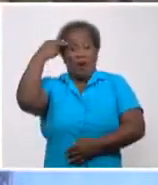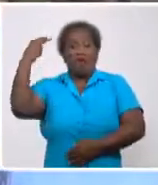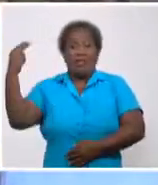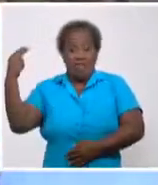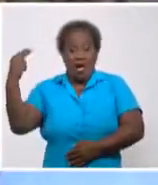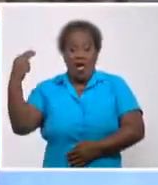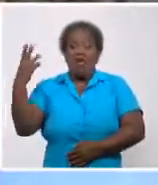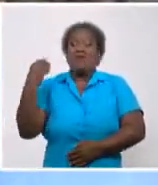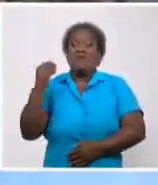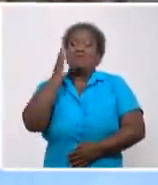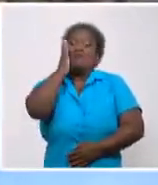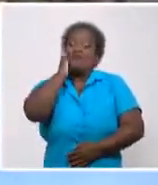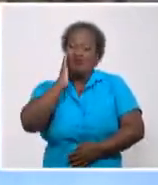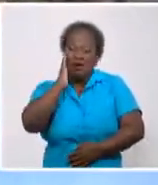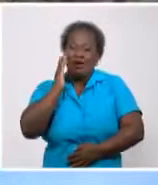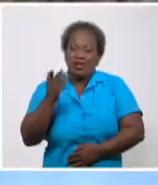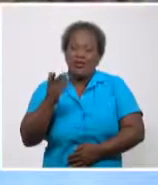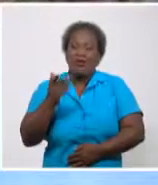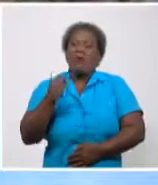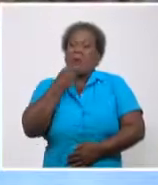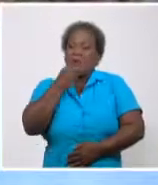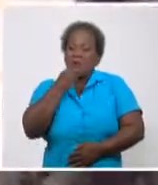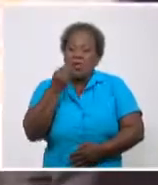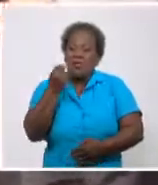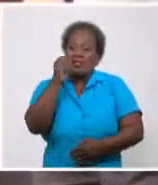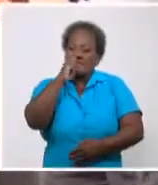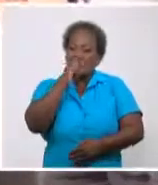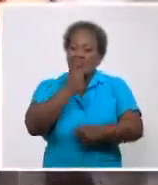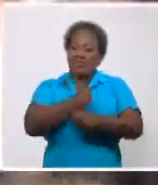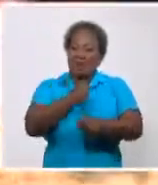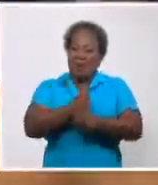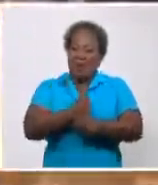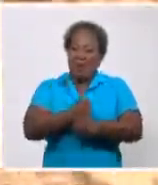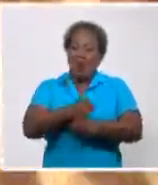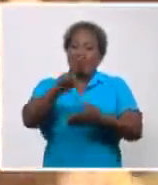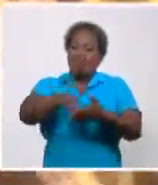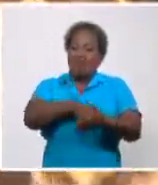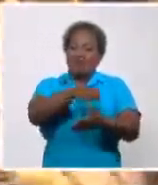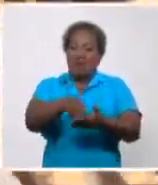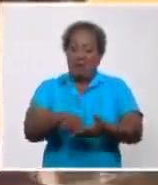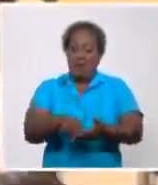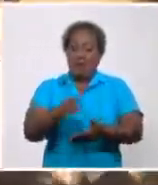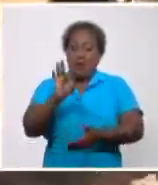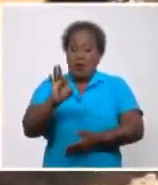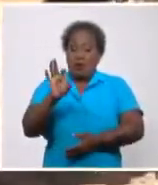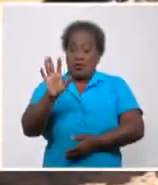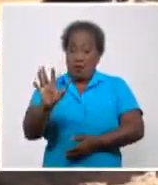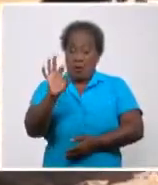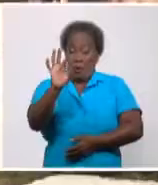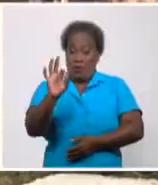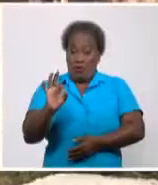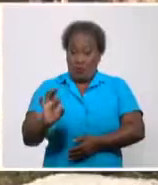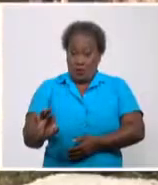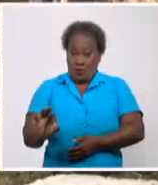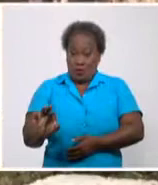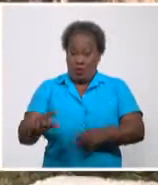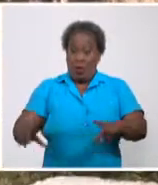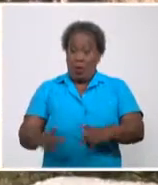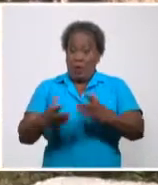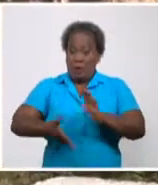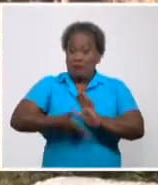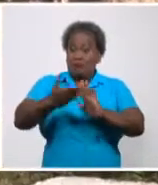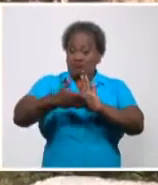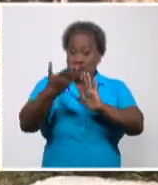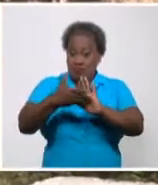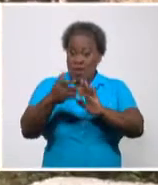su cariño para que esta obra pudiera combinarse en el tiempo previsto a un 85 por ciento de ejecución se encuentra además la villa de